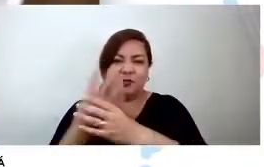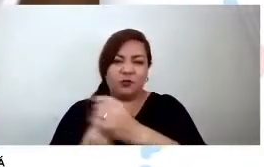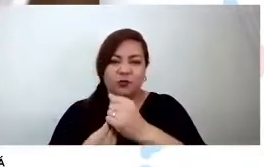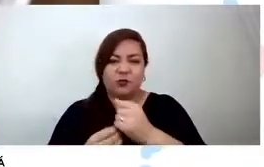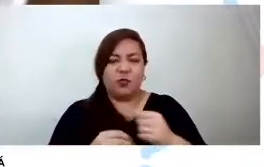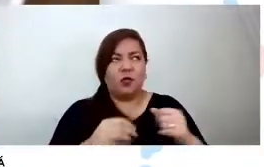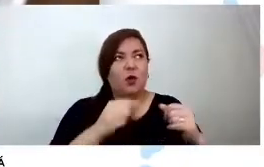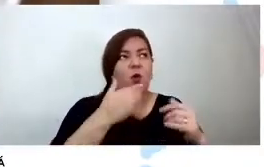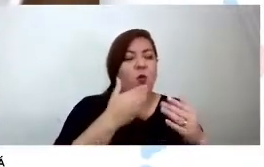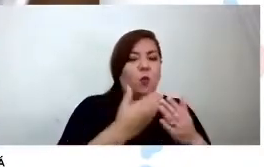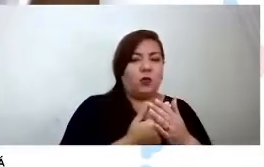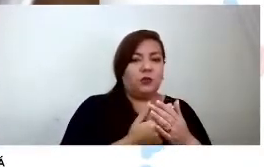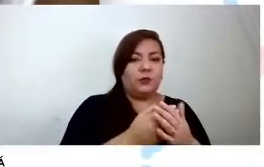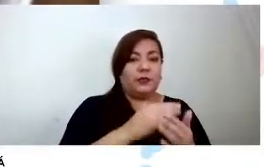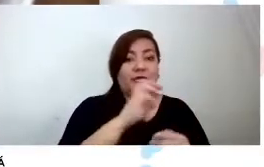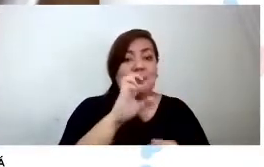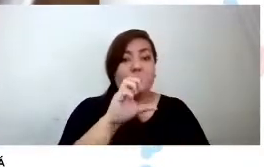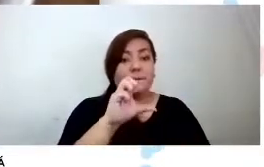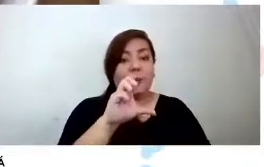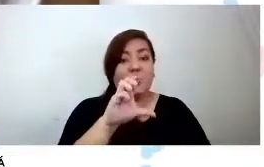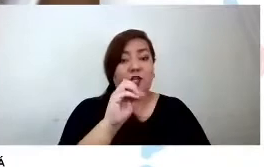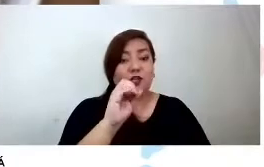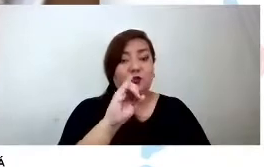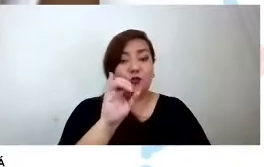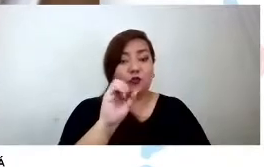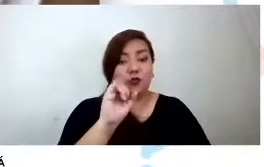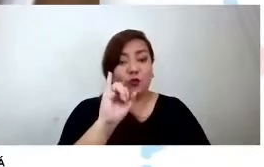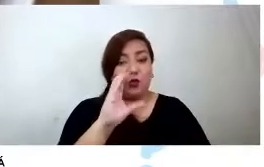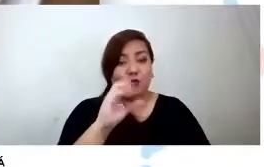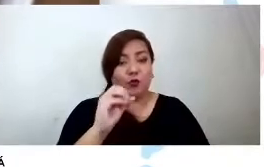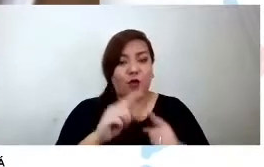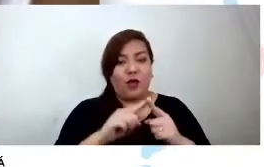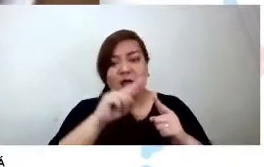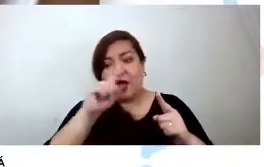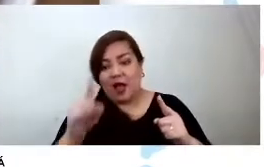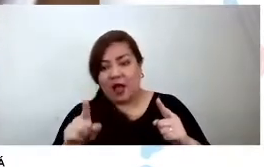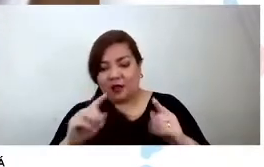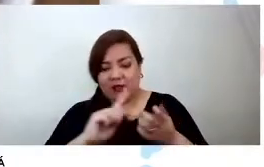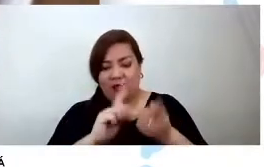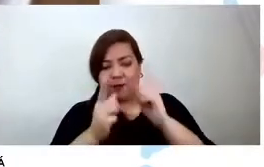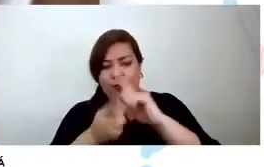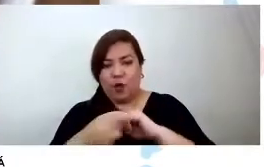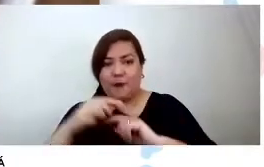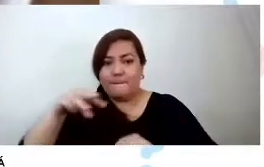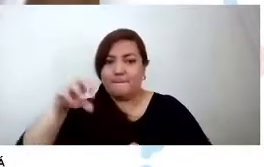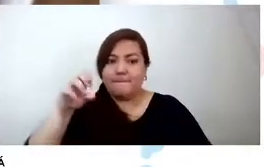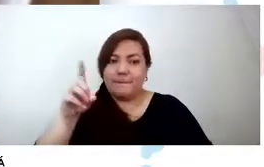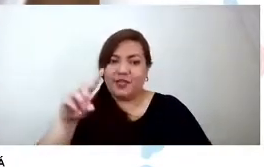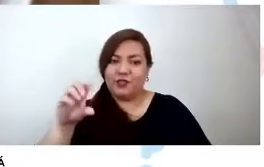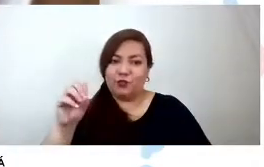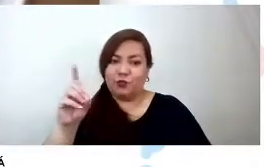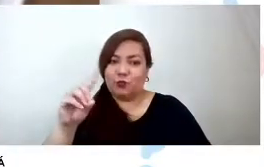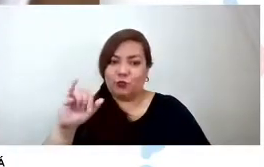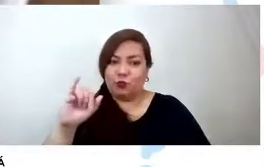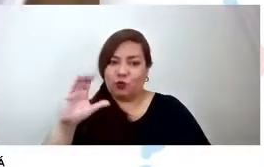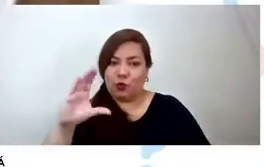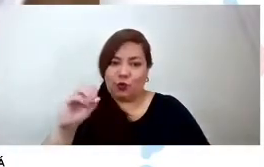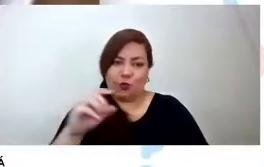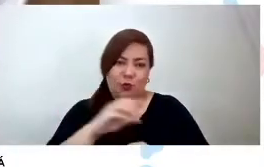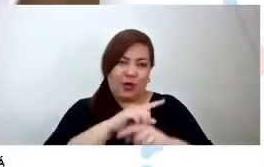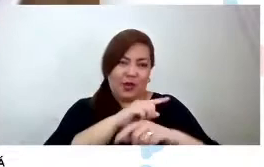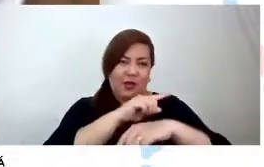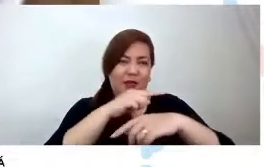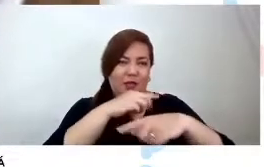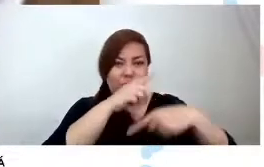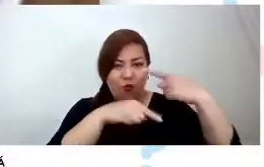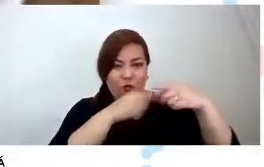se pasa del Paleozoico al Mesozoico. El Mesozoico, todos lo van a